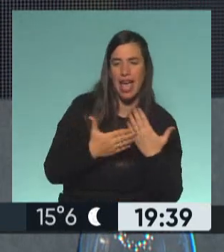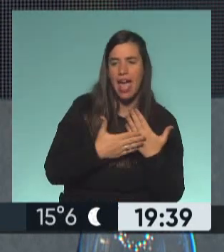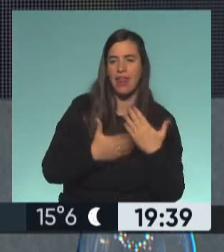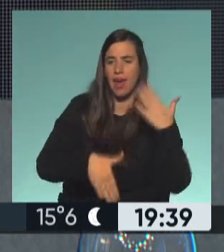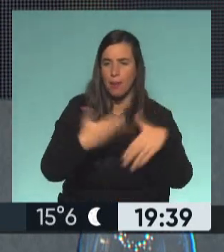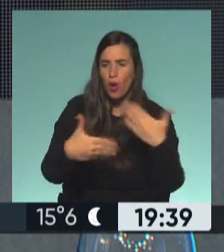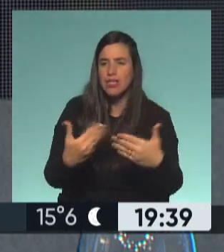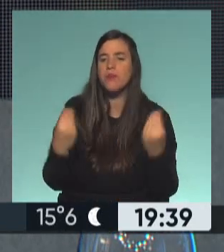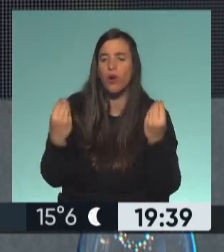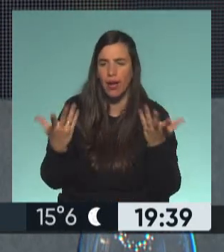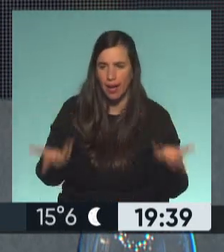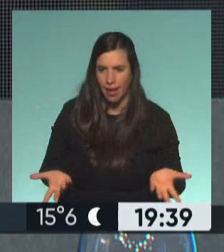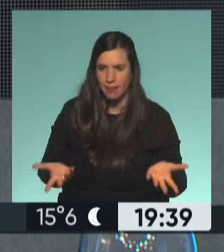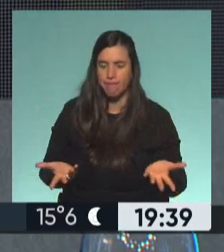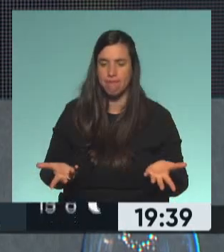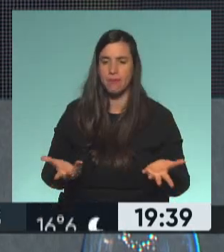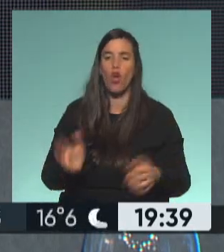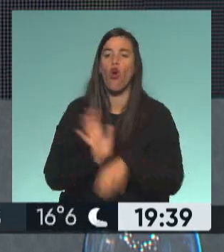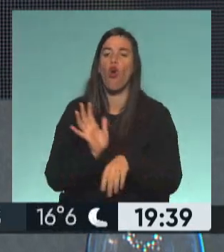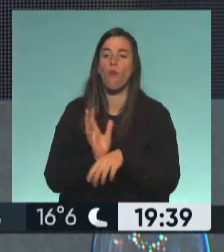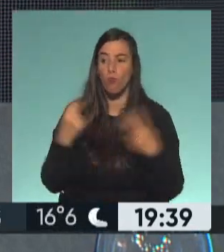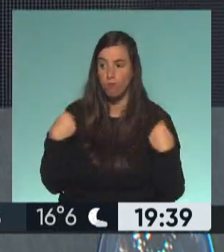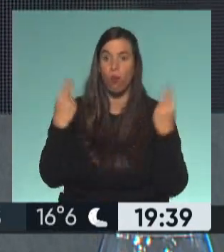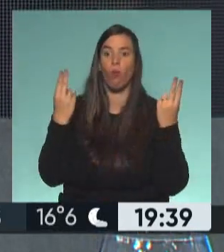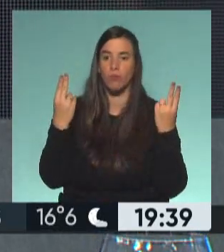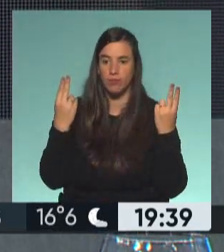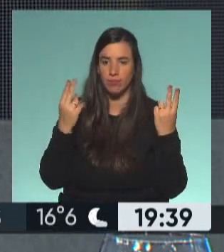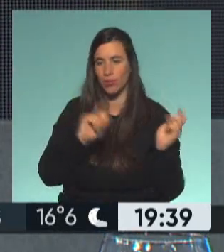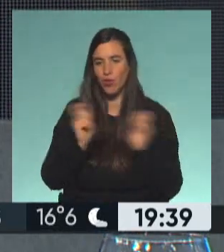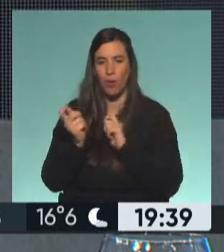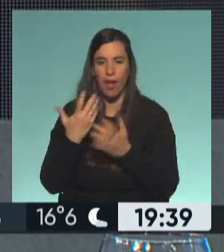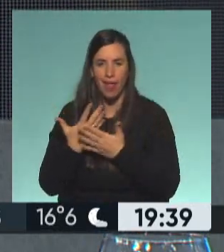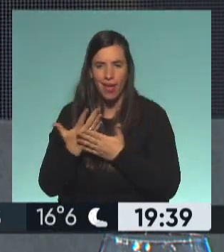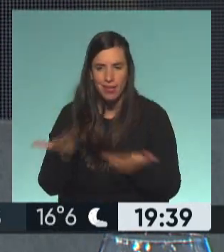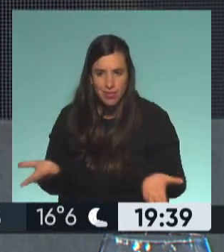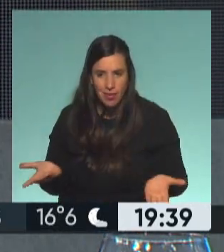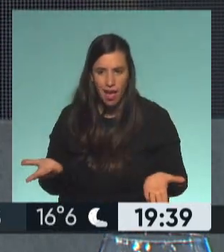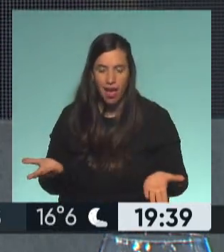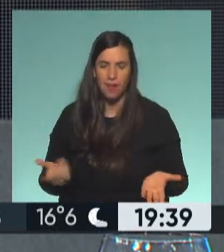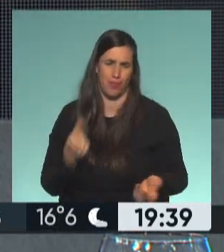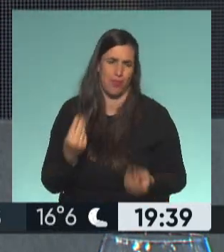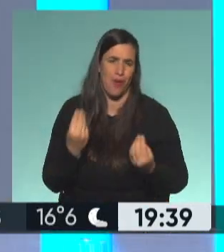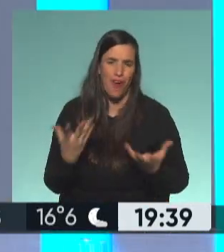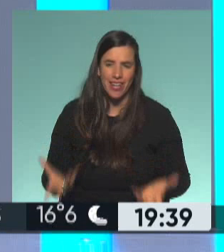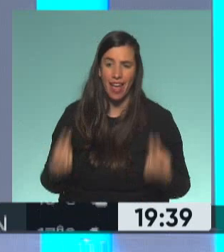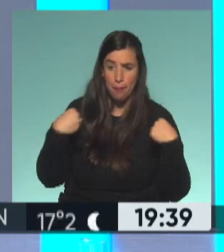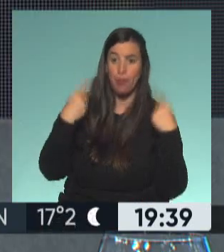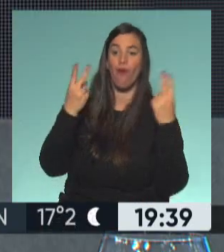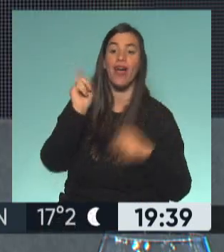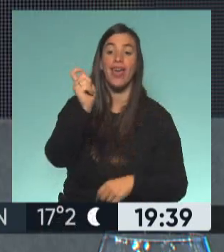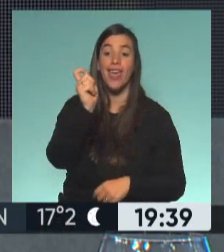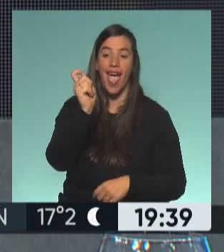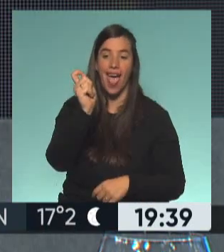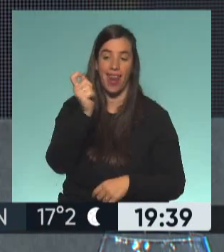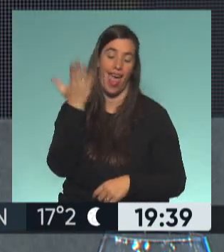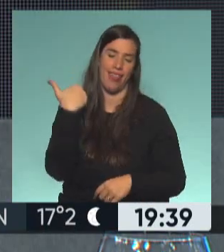Pablo Stefanoni, de bueno, la rebeldía se volvió de derecha porque se suponía que los rebeldes eran de izquierda, que la rebeldía era hacer la